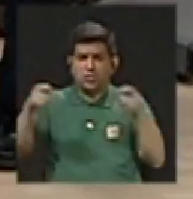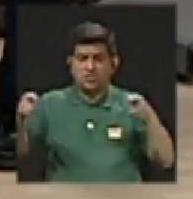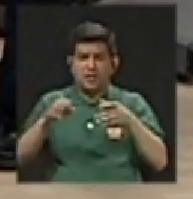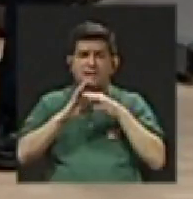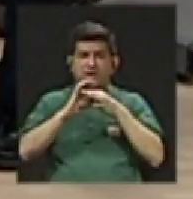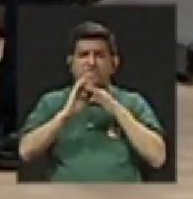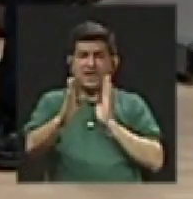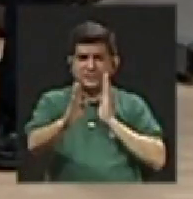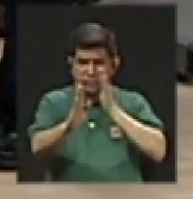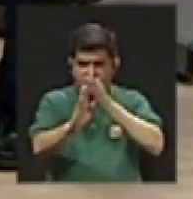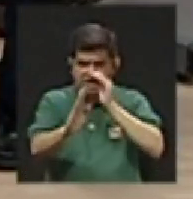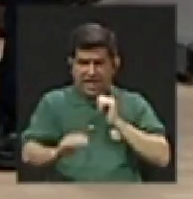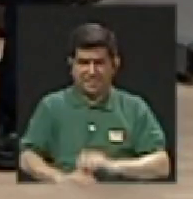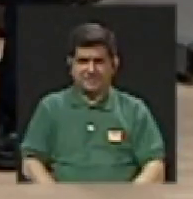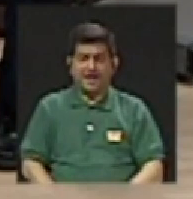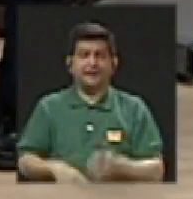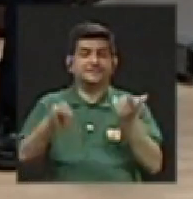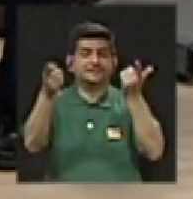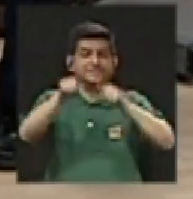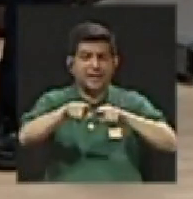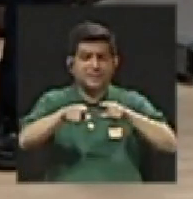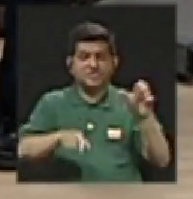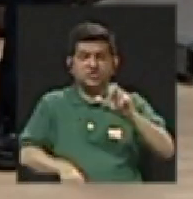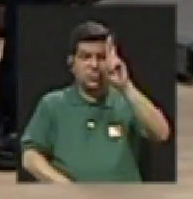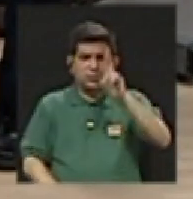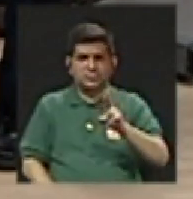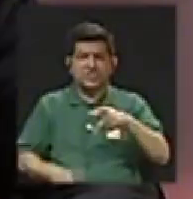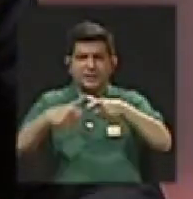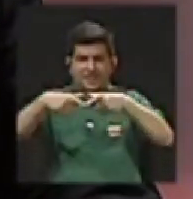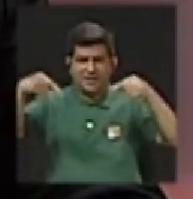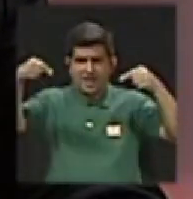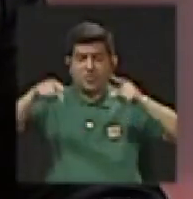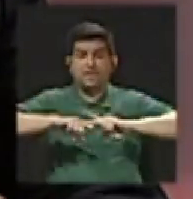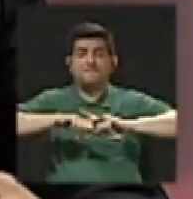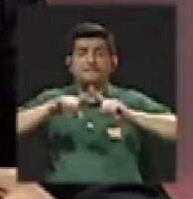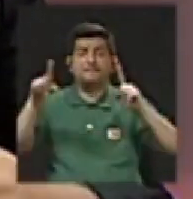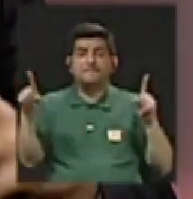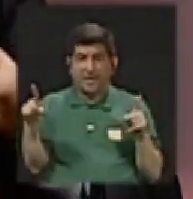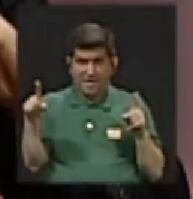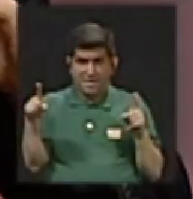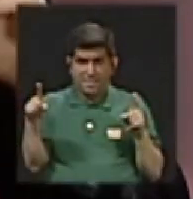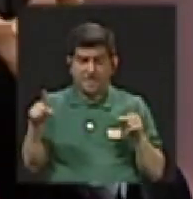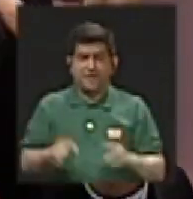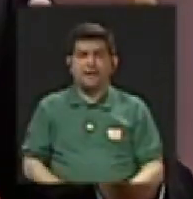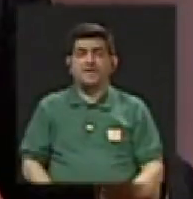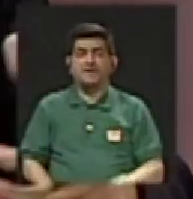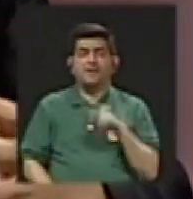relaciones directas, en este caso entre Costa Rica y Japón. Pero en términos de la